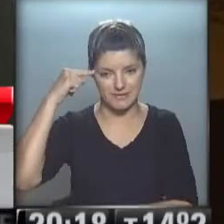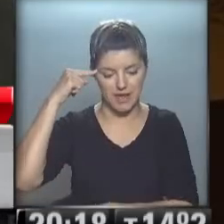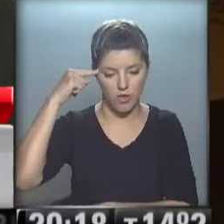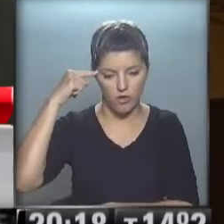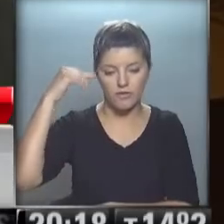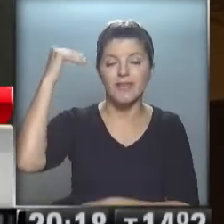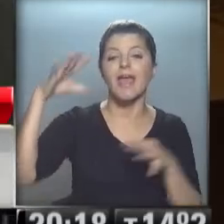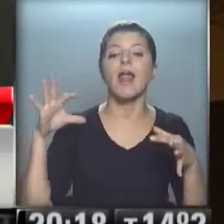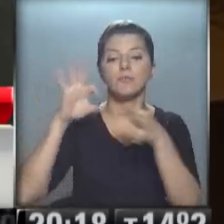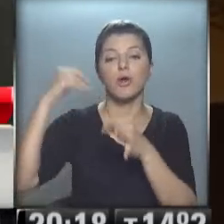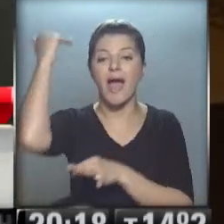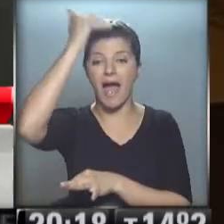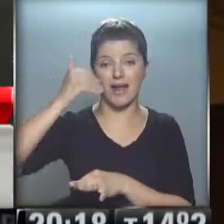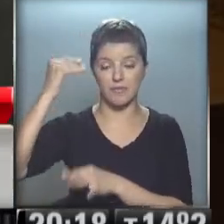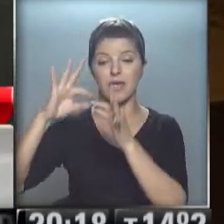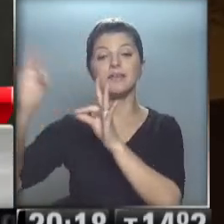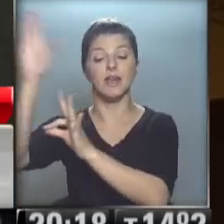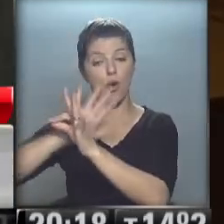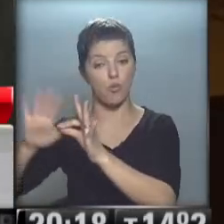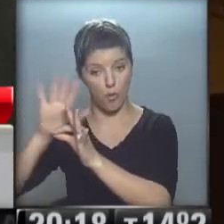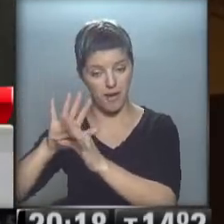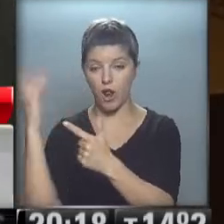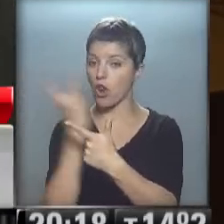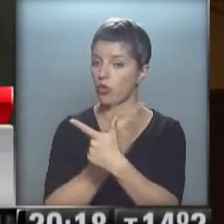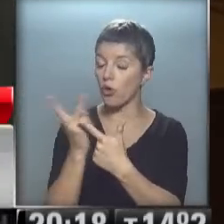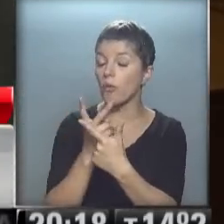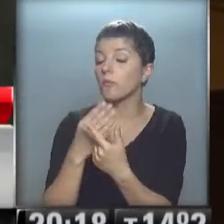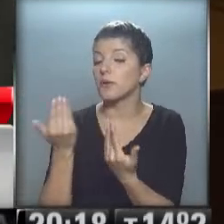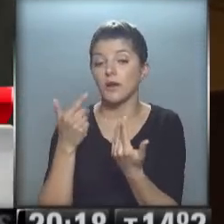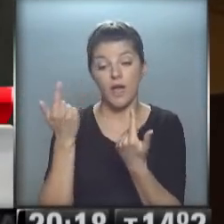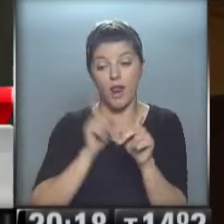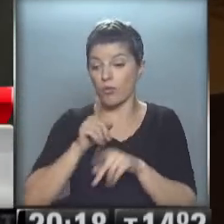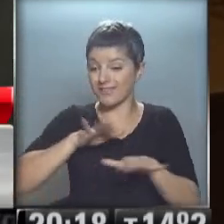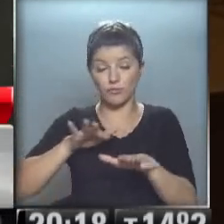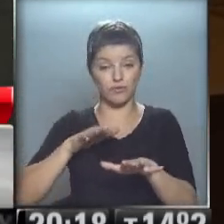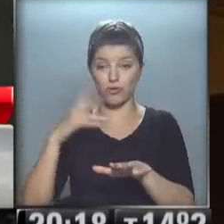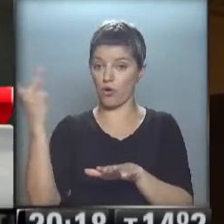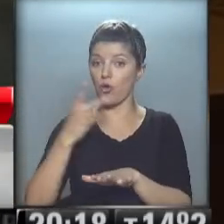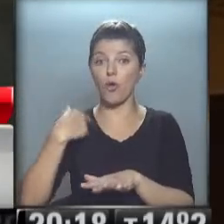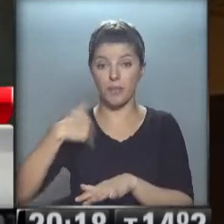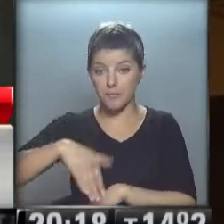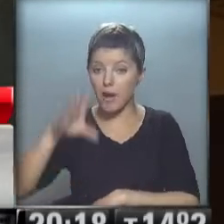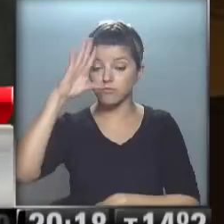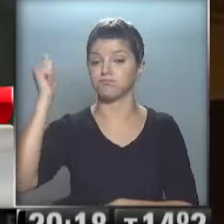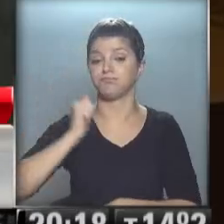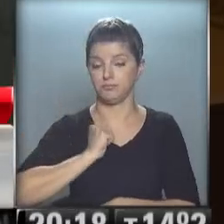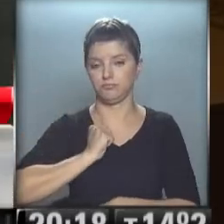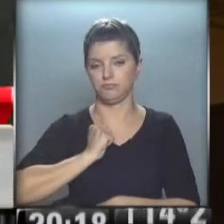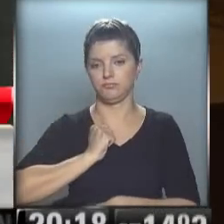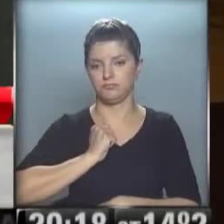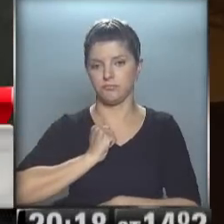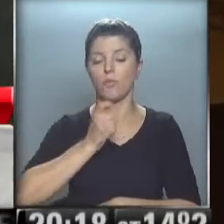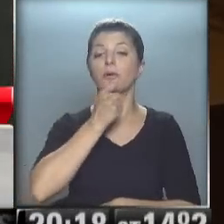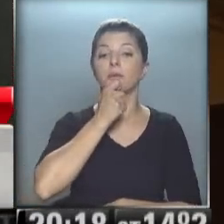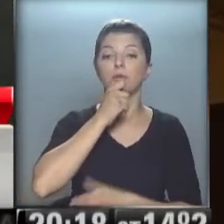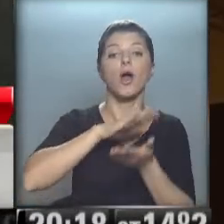la comunidad europea, porque en algún momento va a tener que poner tropas. La solución en Gaza,